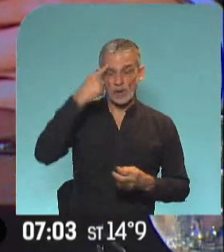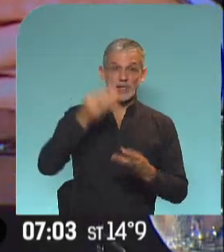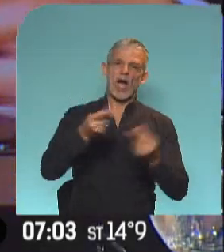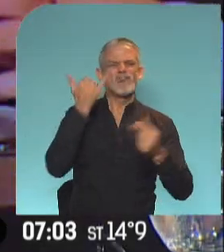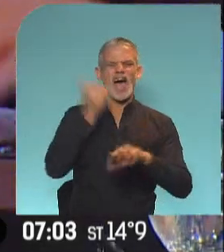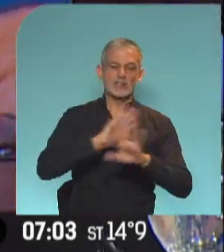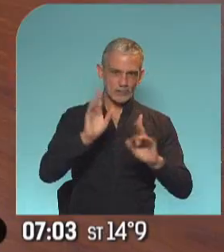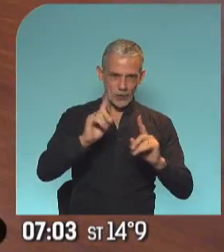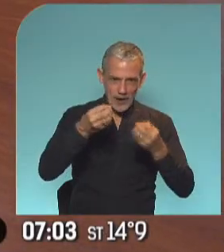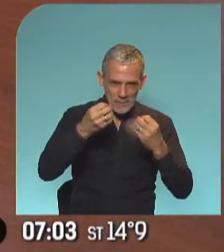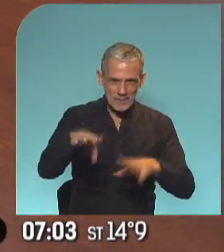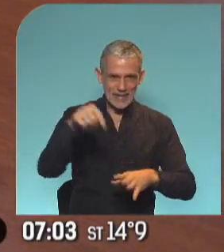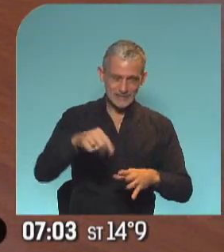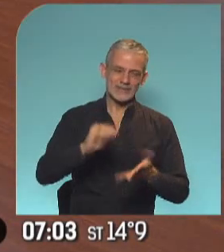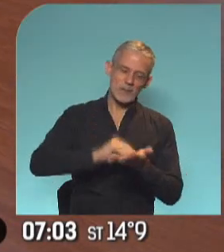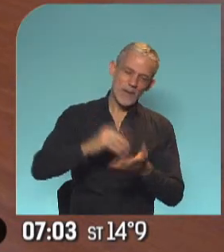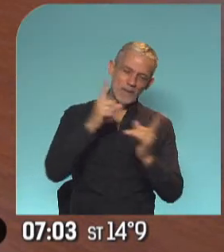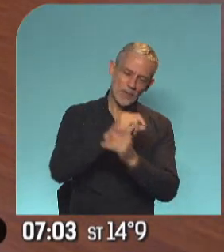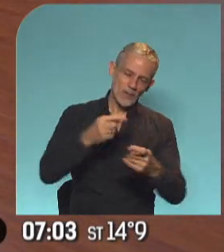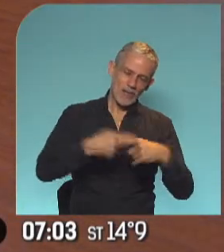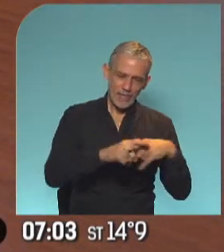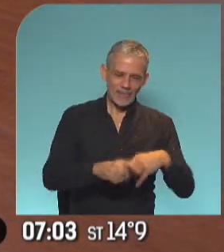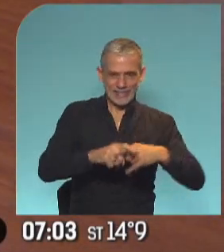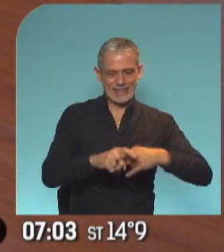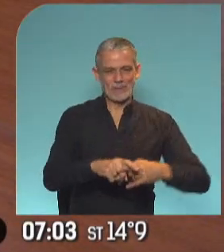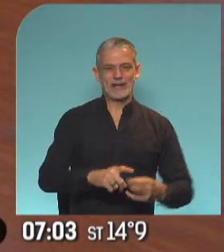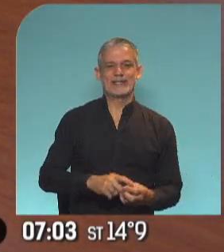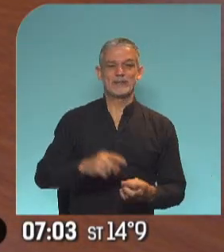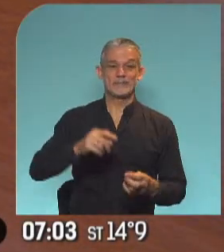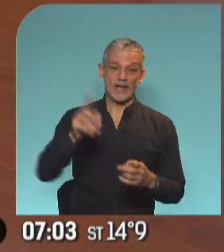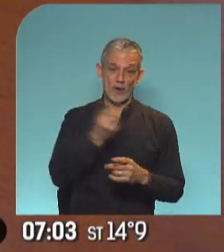recién comienza y se abre otro debate en función de lo que estaban comentando tanto Vero como Néstor.